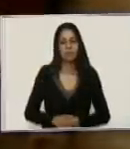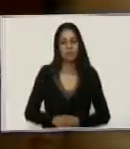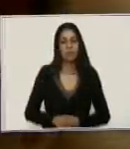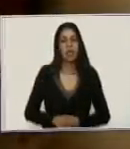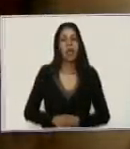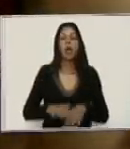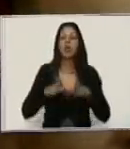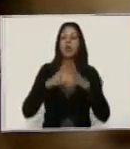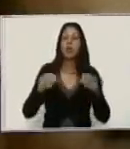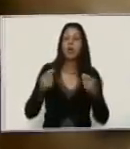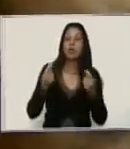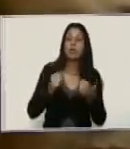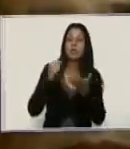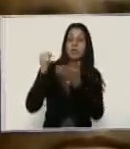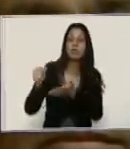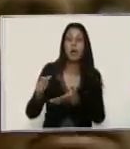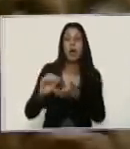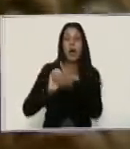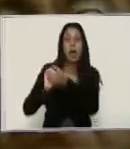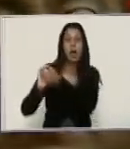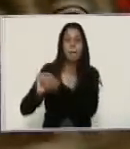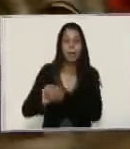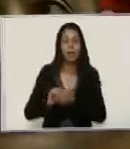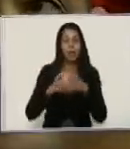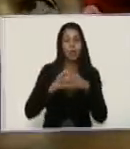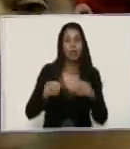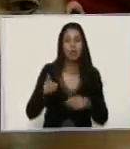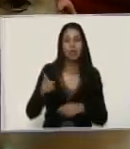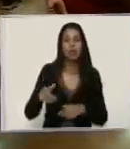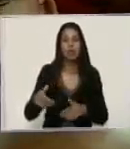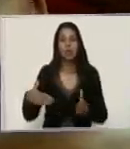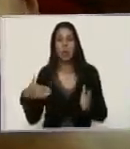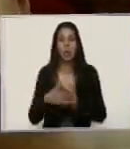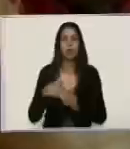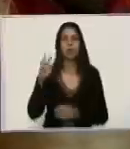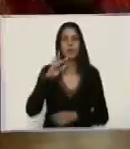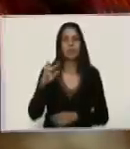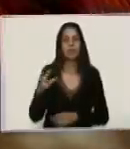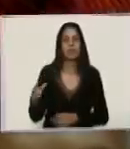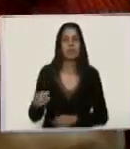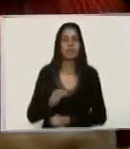recursos, todos los amigos, toda la fuerza, y no has podido con Venezuela.